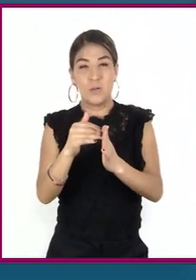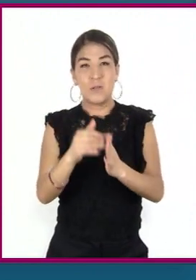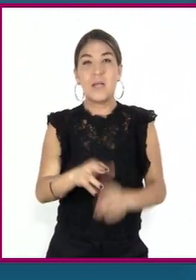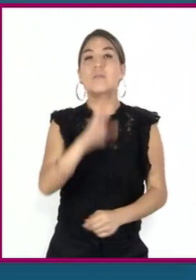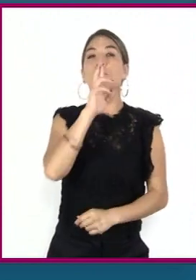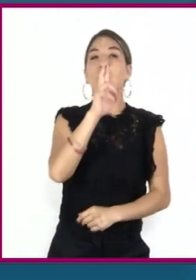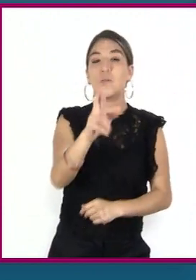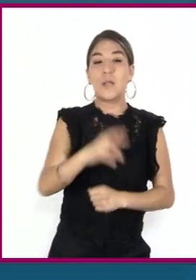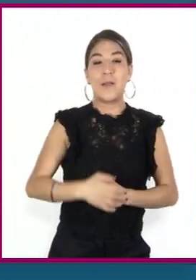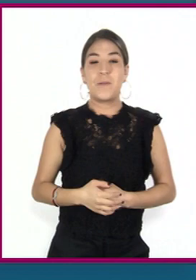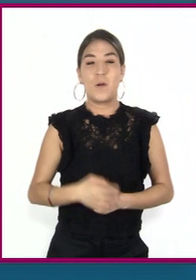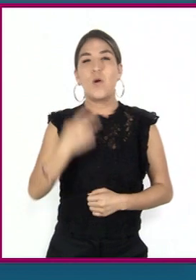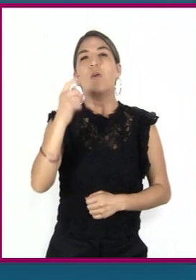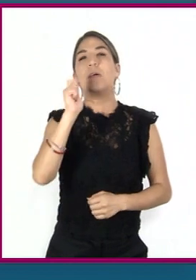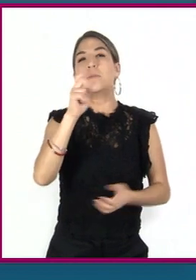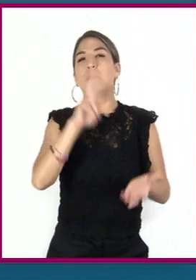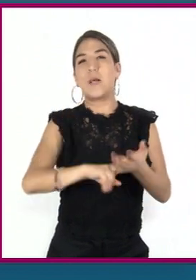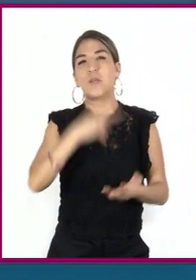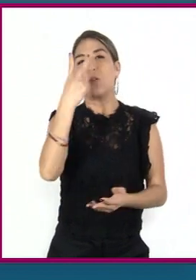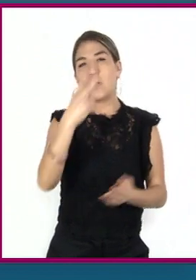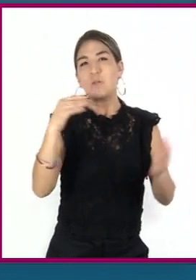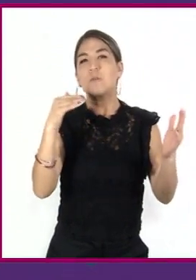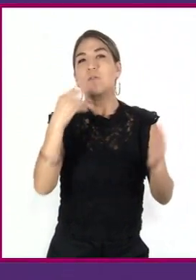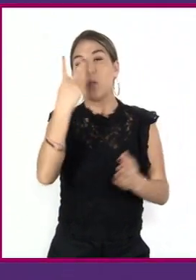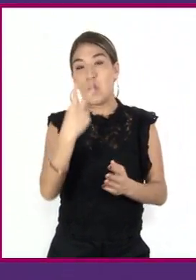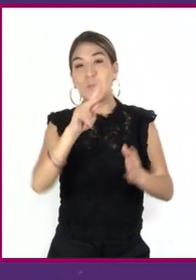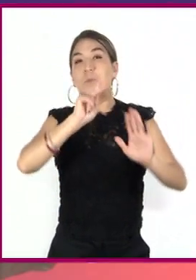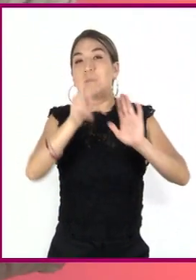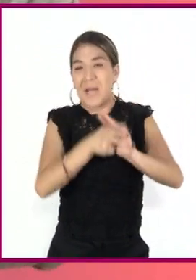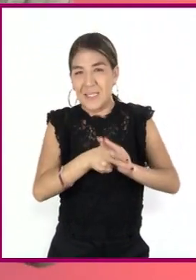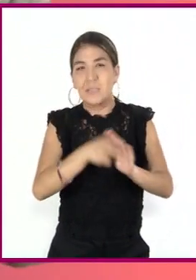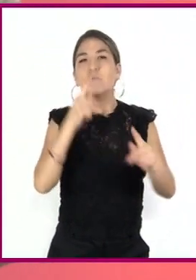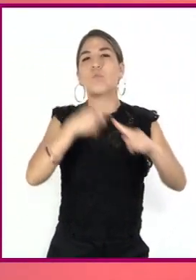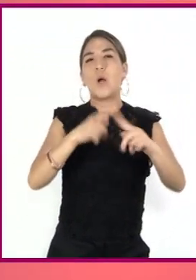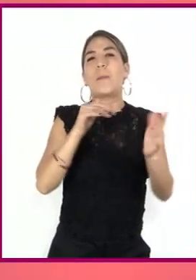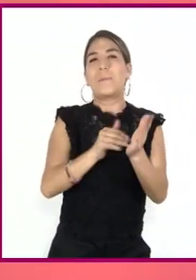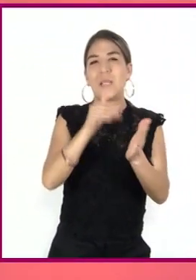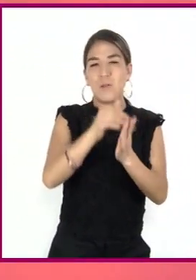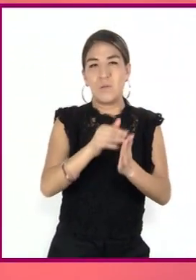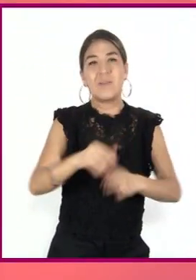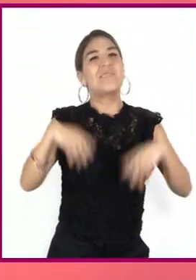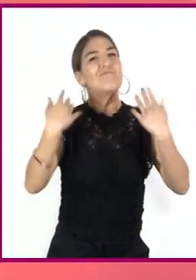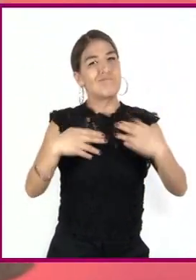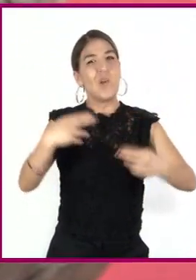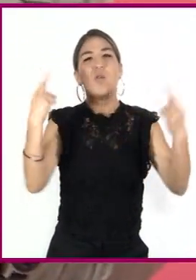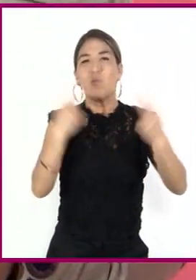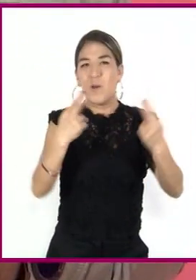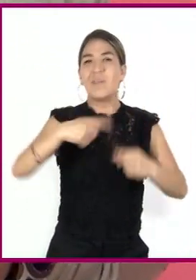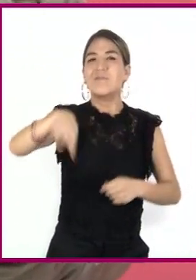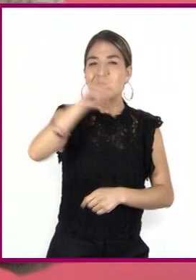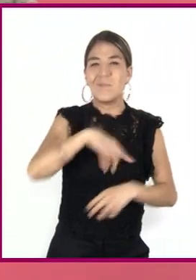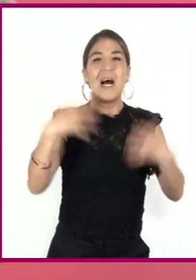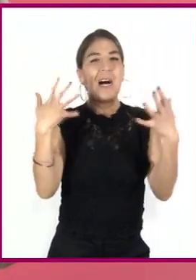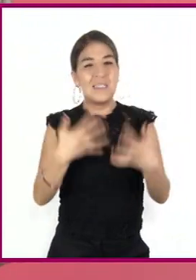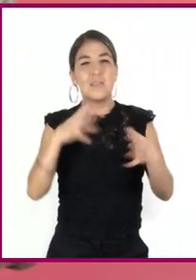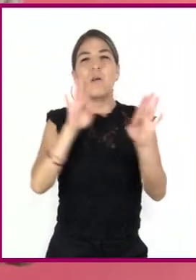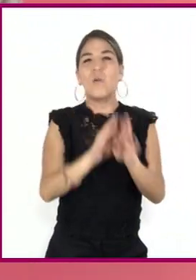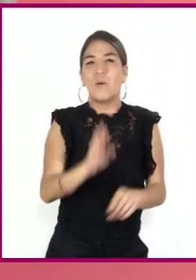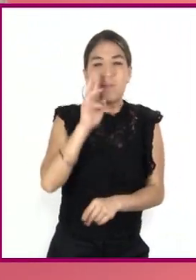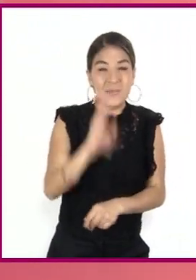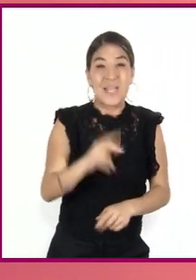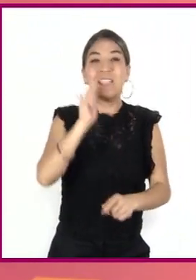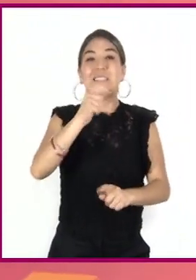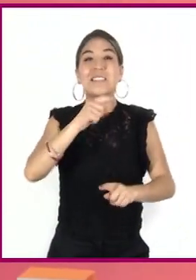nos da como resultado un valor de 2 partes por millón. Es urgente identificar las posibles causas de la elevación de los